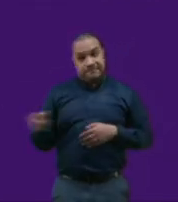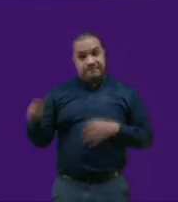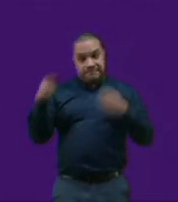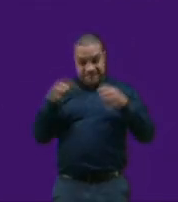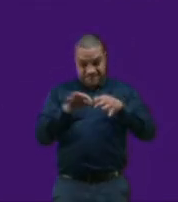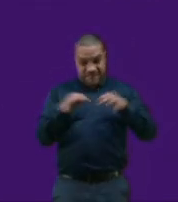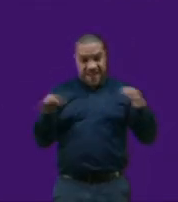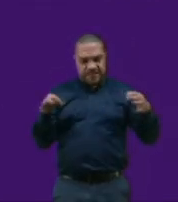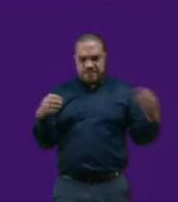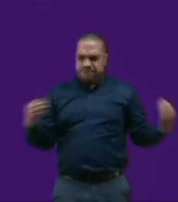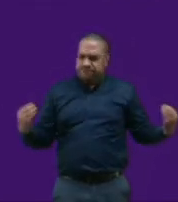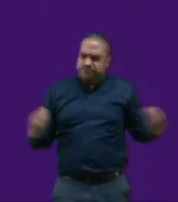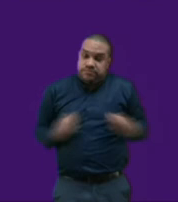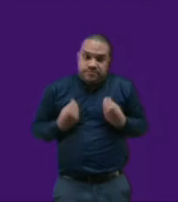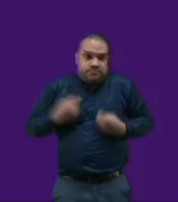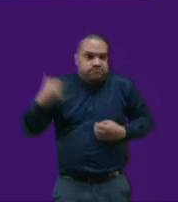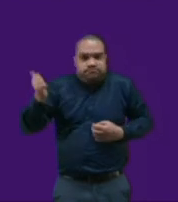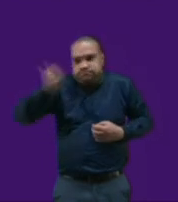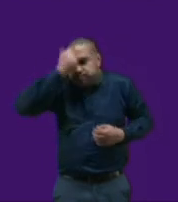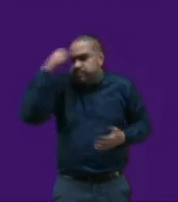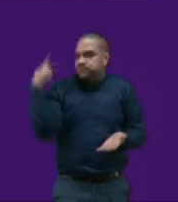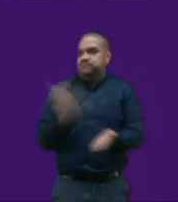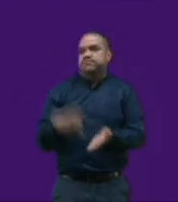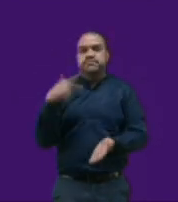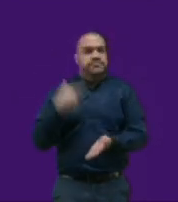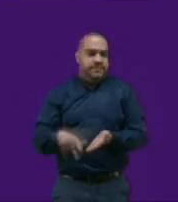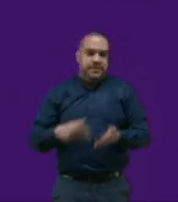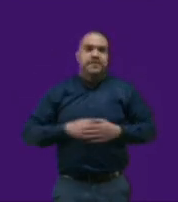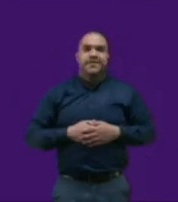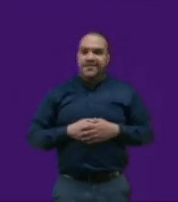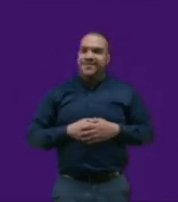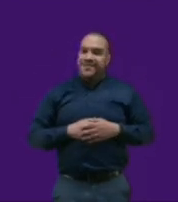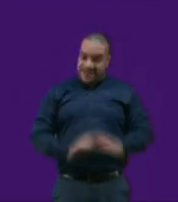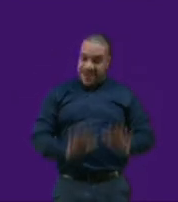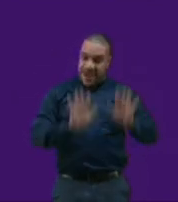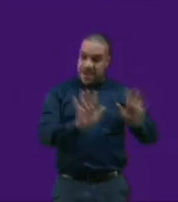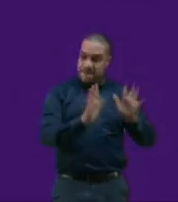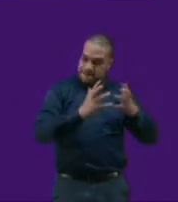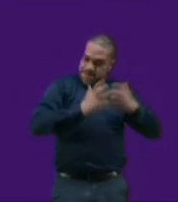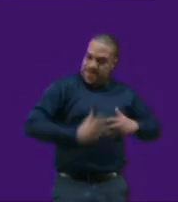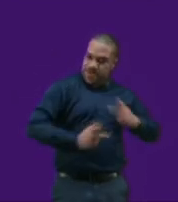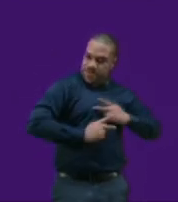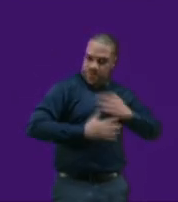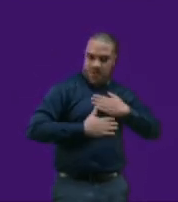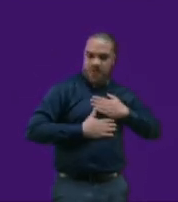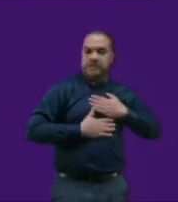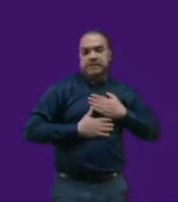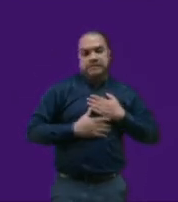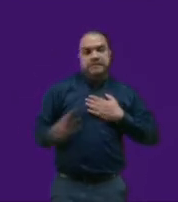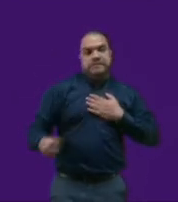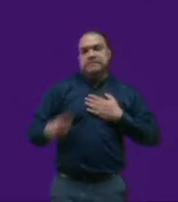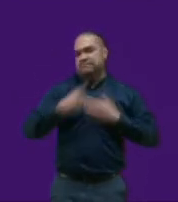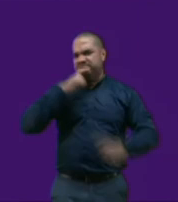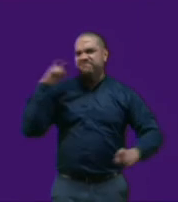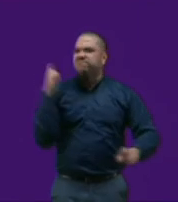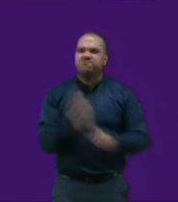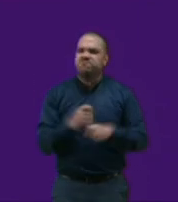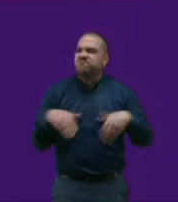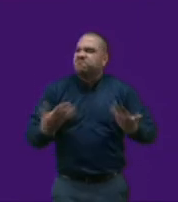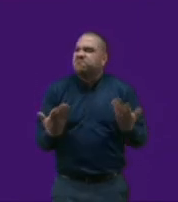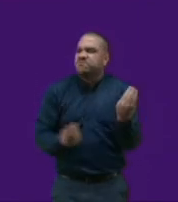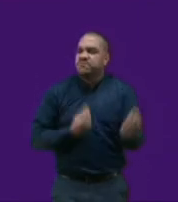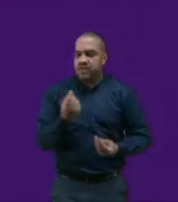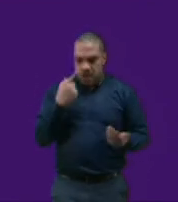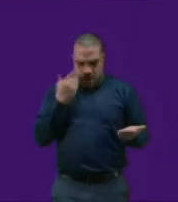que definitivamente en este mundo del emprendimiento hay un ingrediente dificilísimo de manejar, y es cómo